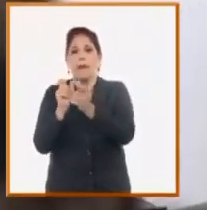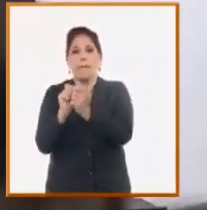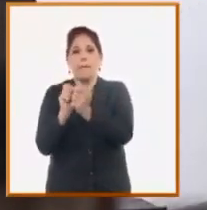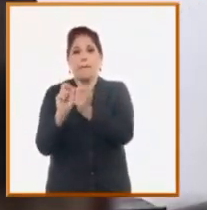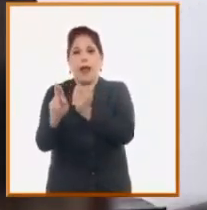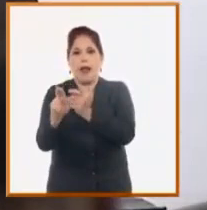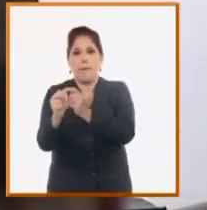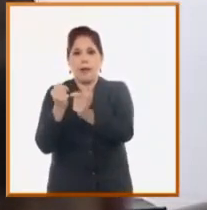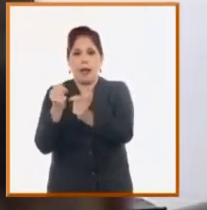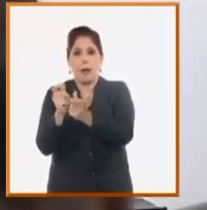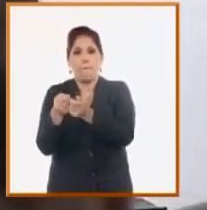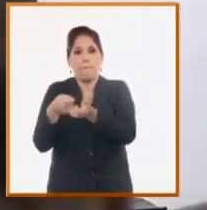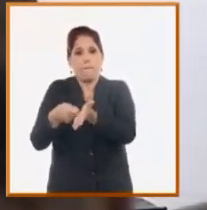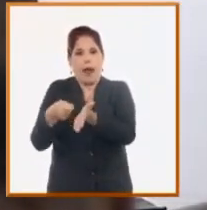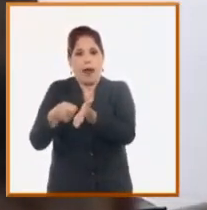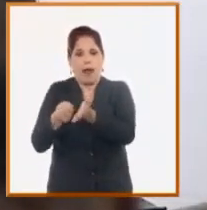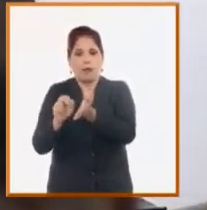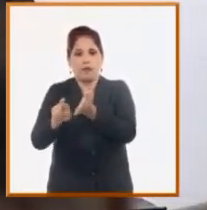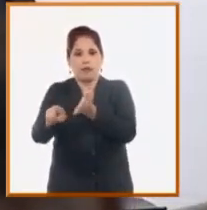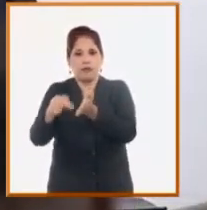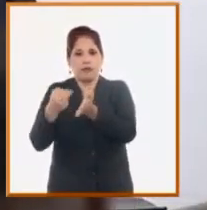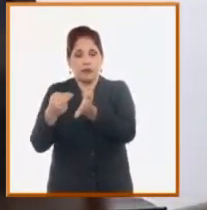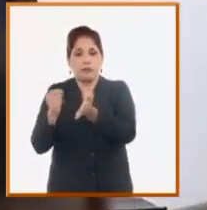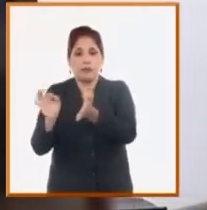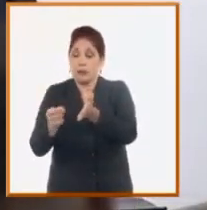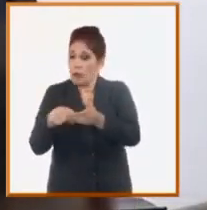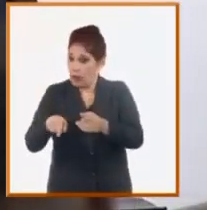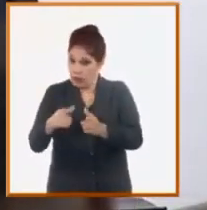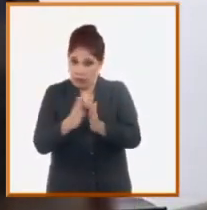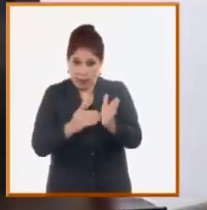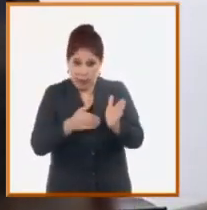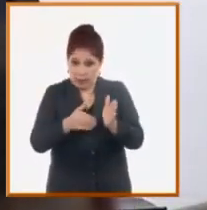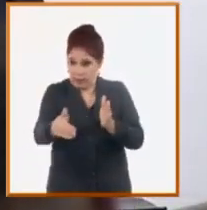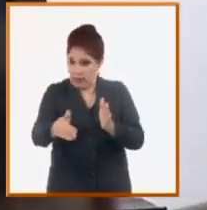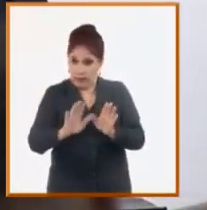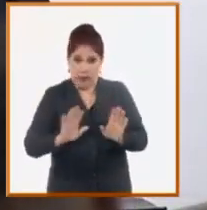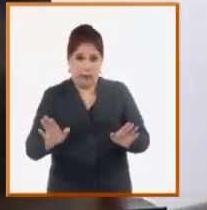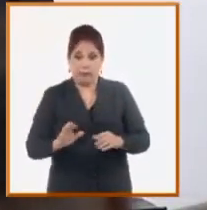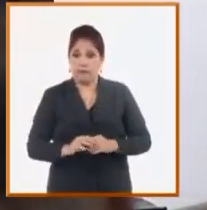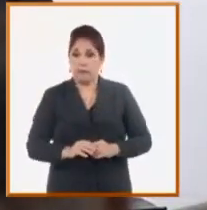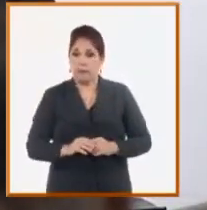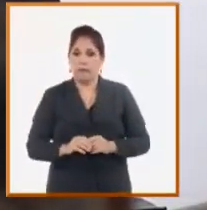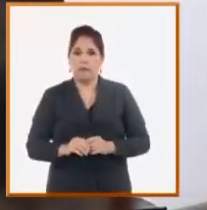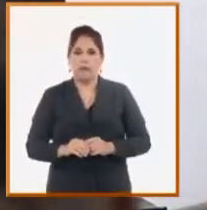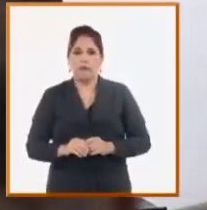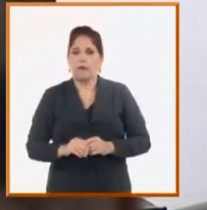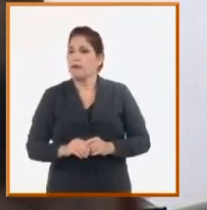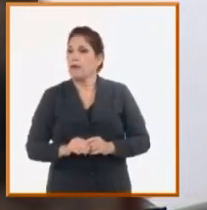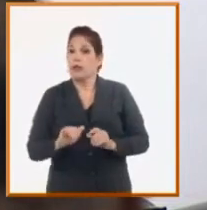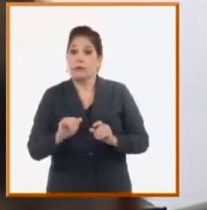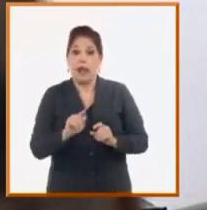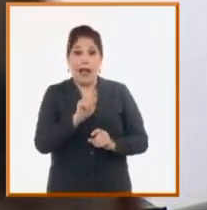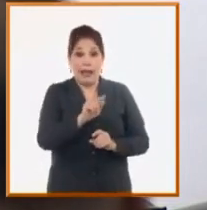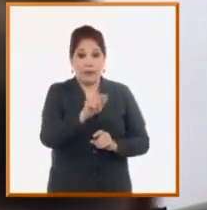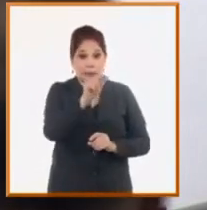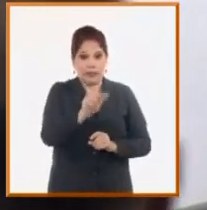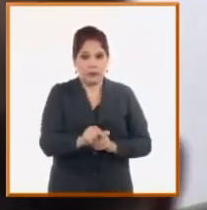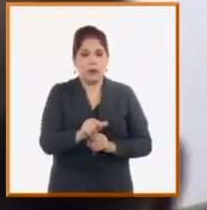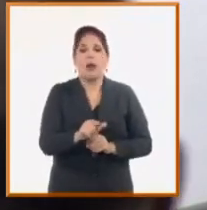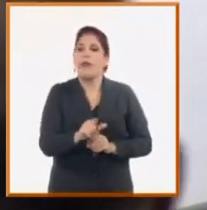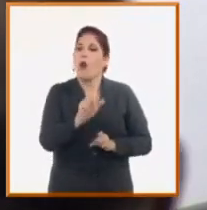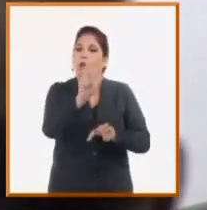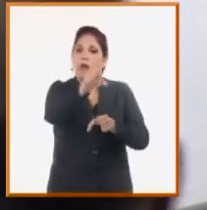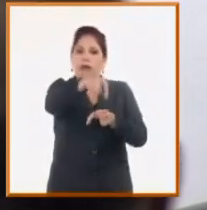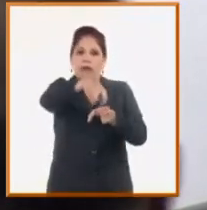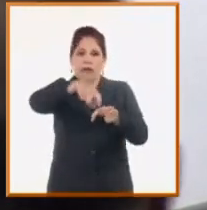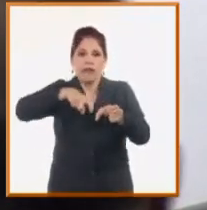Empezando por un problema que tenemos que resolver en los primeros meses del año, que es que un mercado por donde tiene que pasar todo el mundo es donde